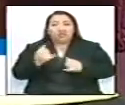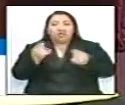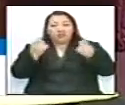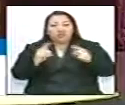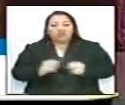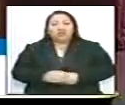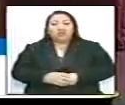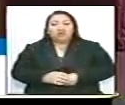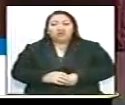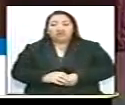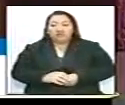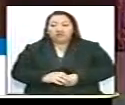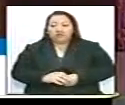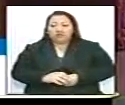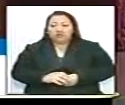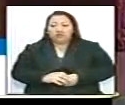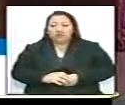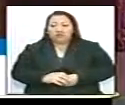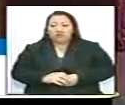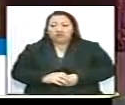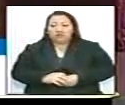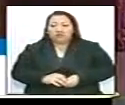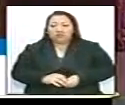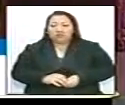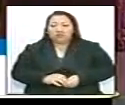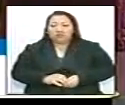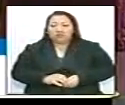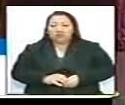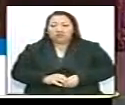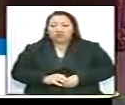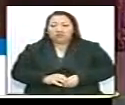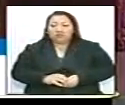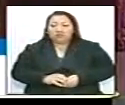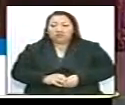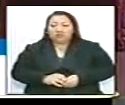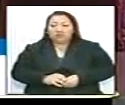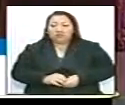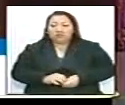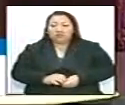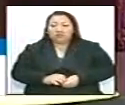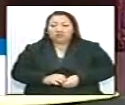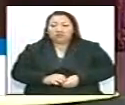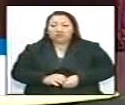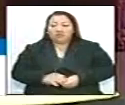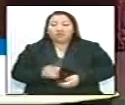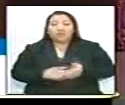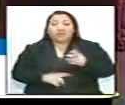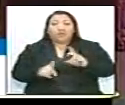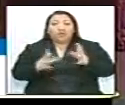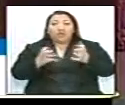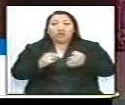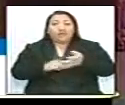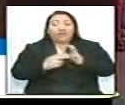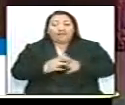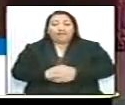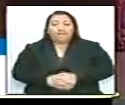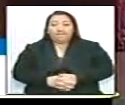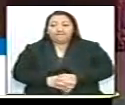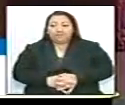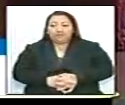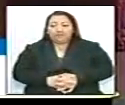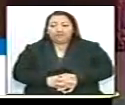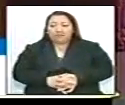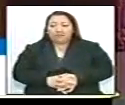decisión pretomada en relación, en relación a que no quieren pues que